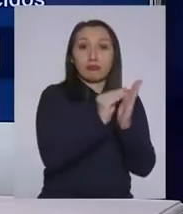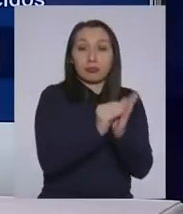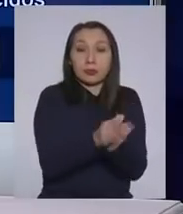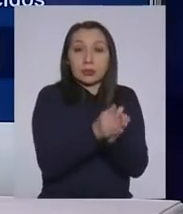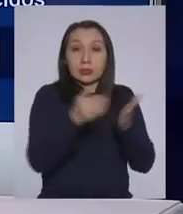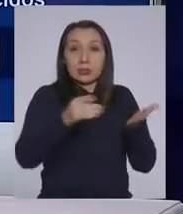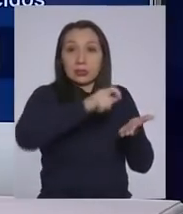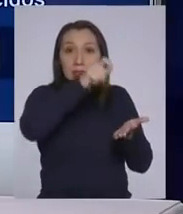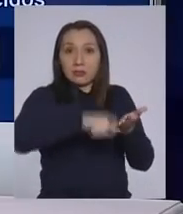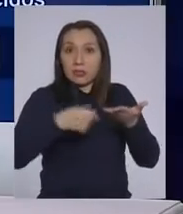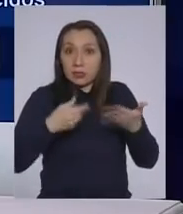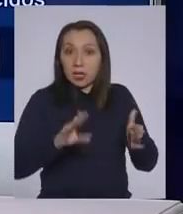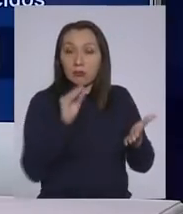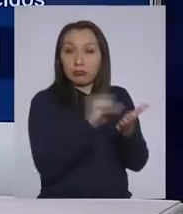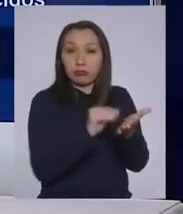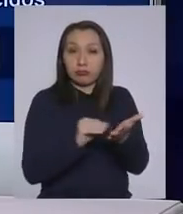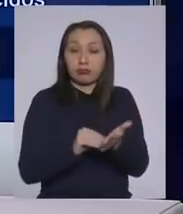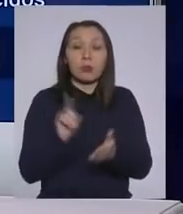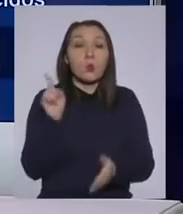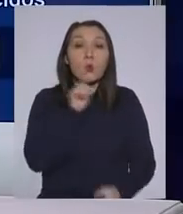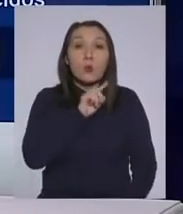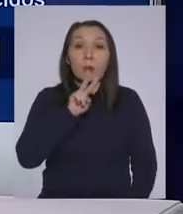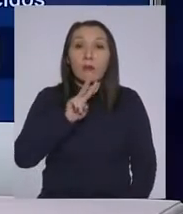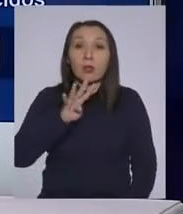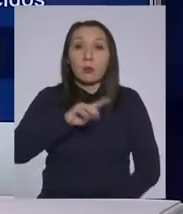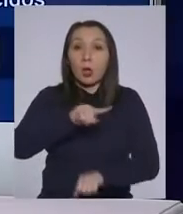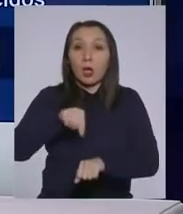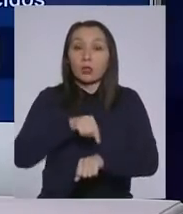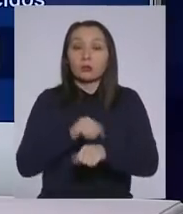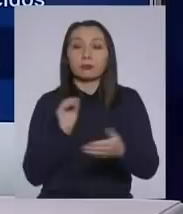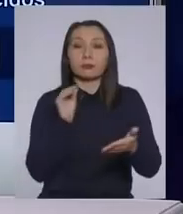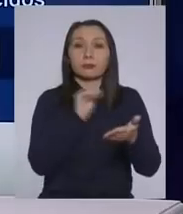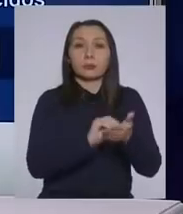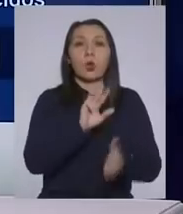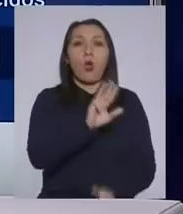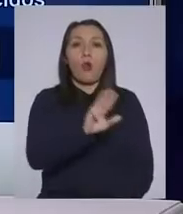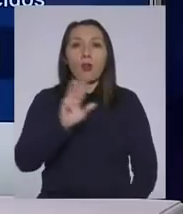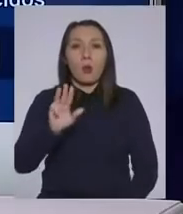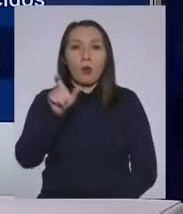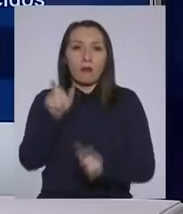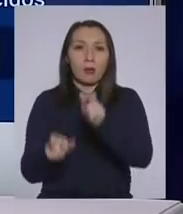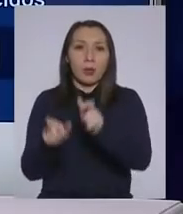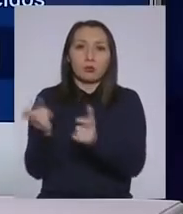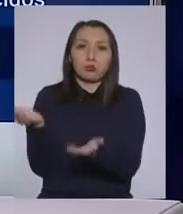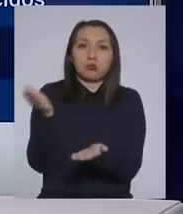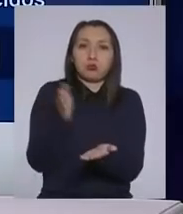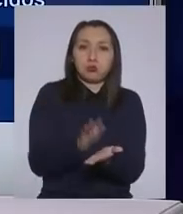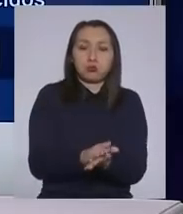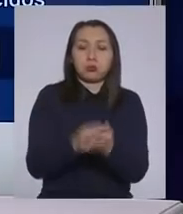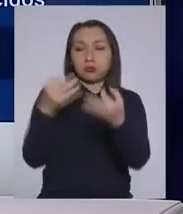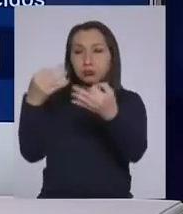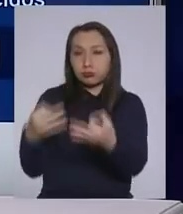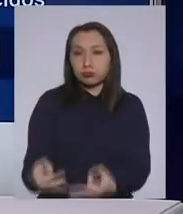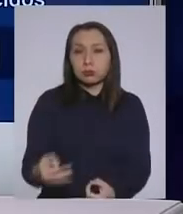el registro civil, durante las últimas 24 horas se registraron 99 personas, acumulando